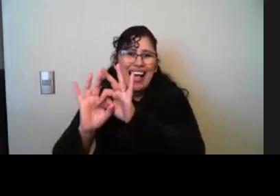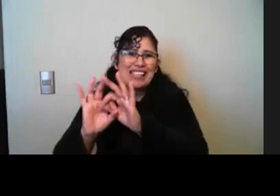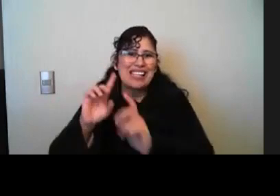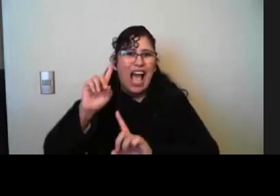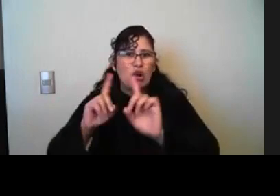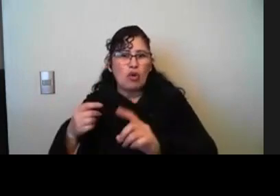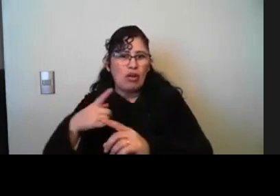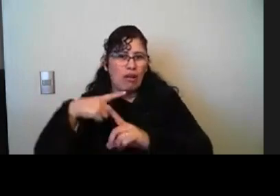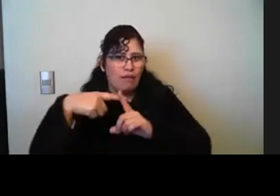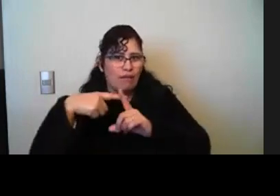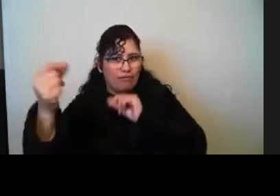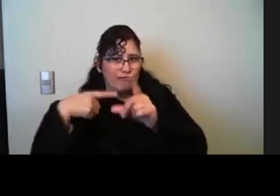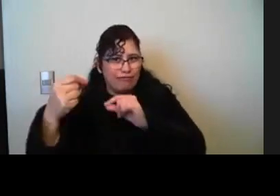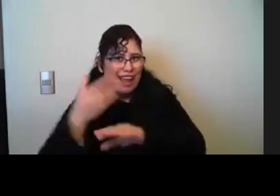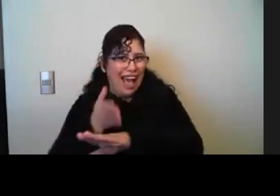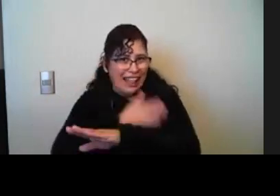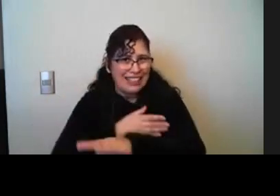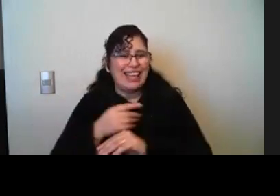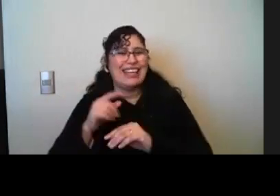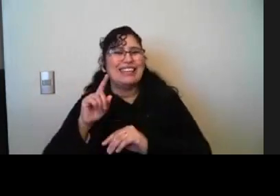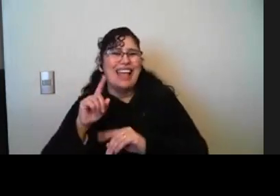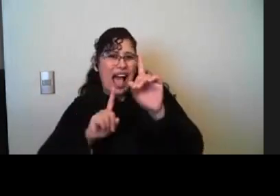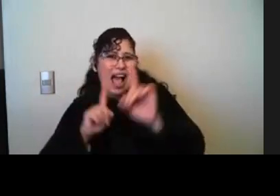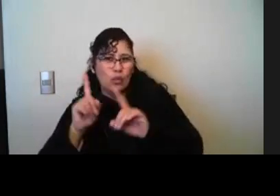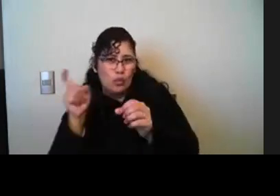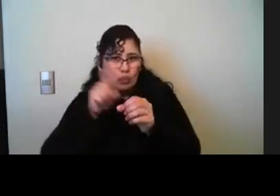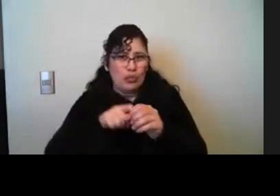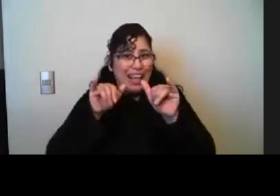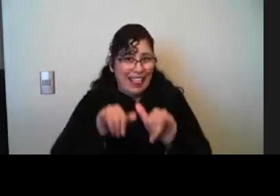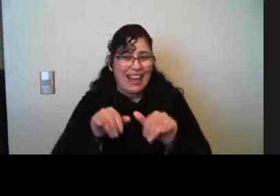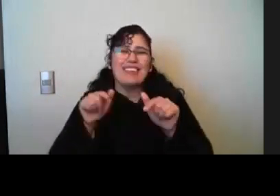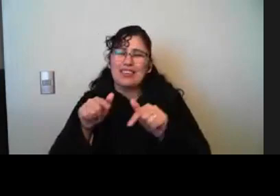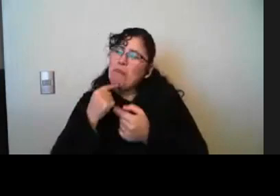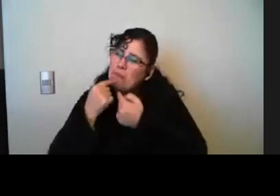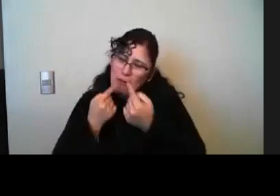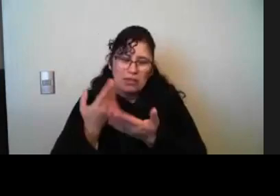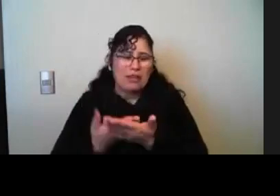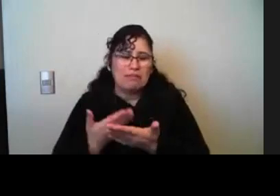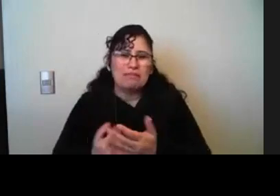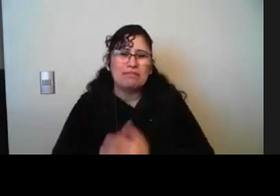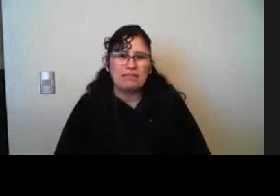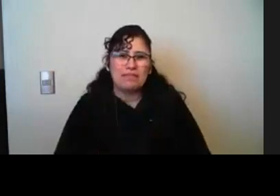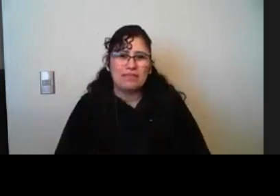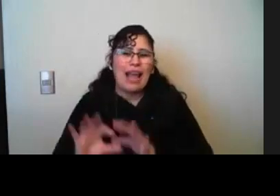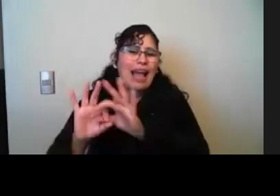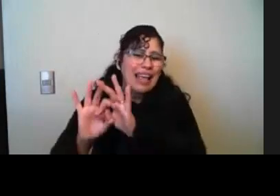que se mantienen. ¿Consultas o dudas? Si no hay consultas o